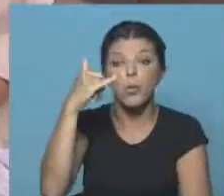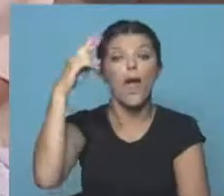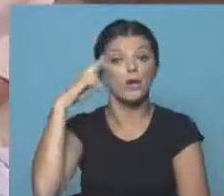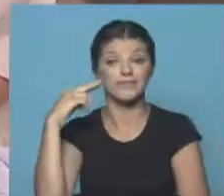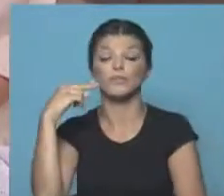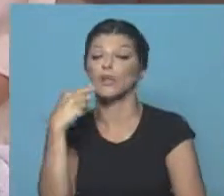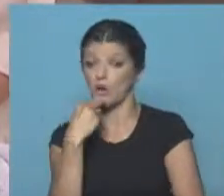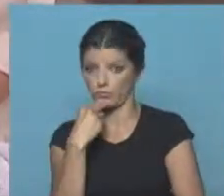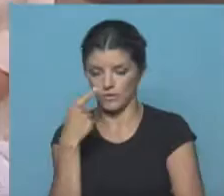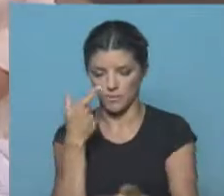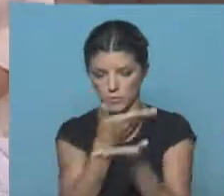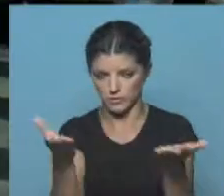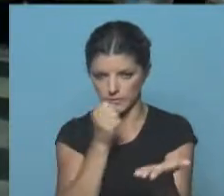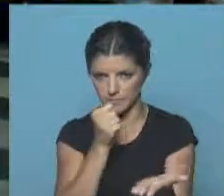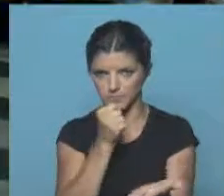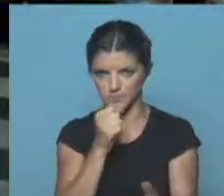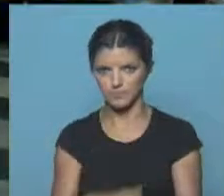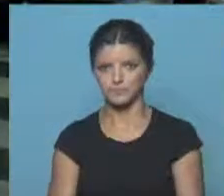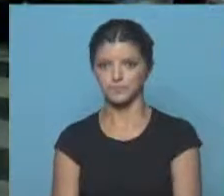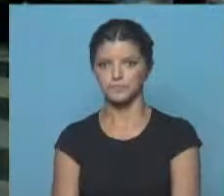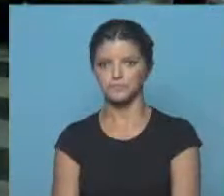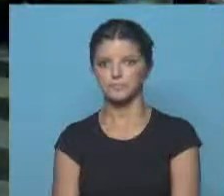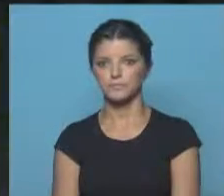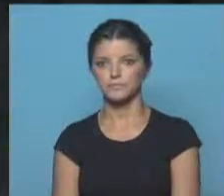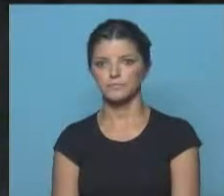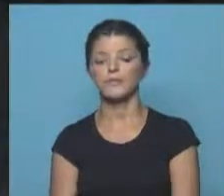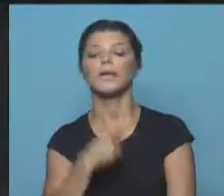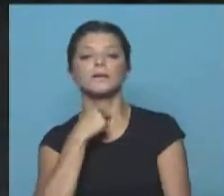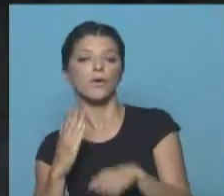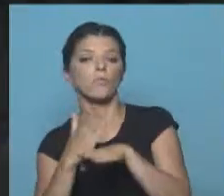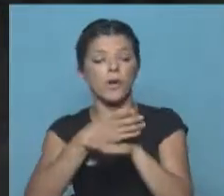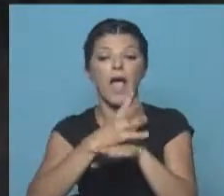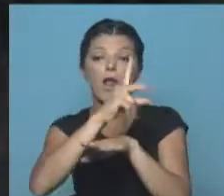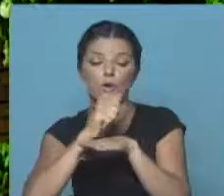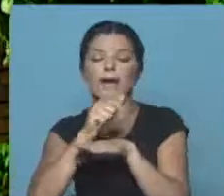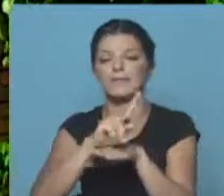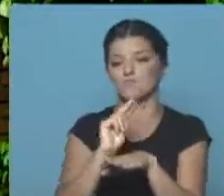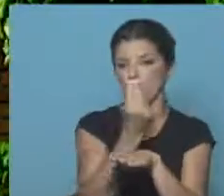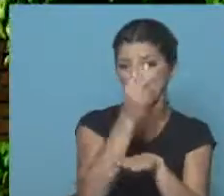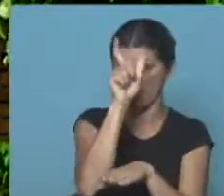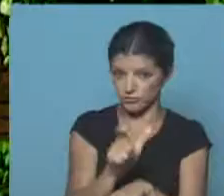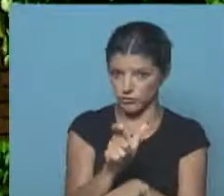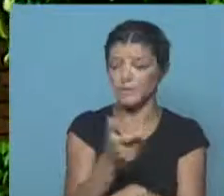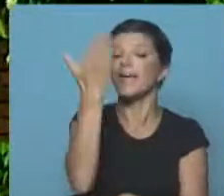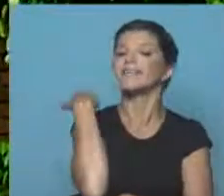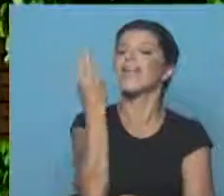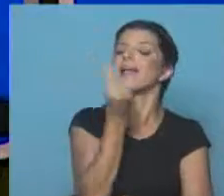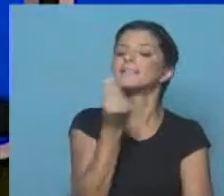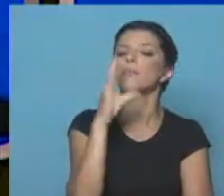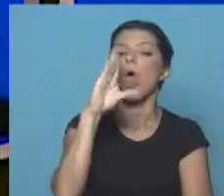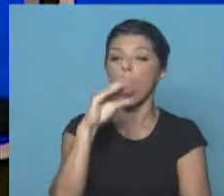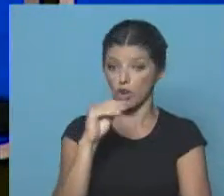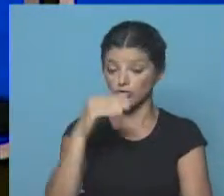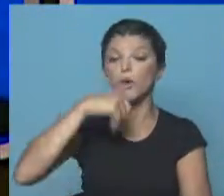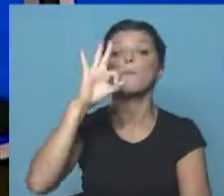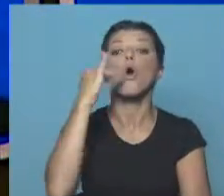911. Vamos a compartir la nota. Un intento de entradera terminó en asesinato. En la noche del sábado, el empresario Pascual Moyo, de 69